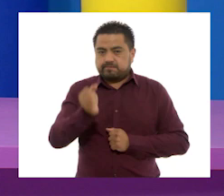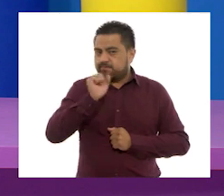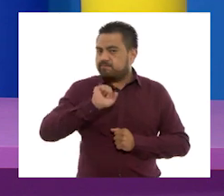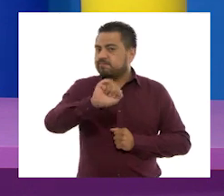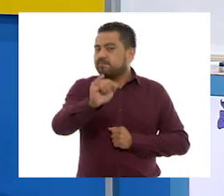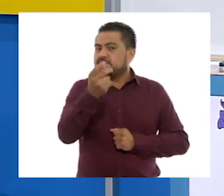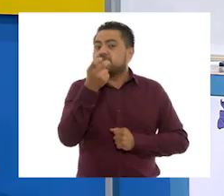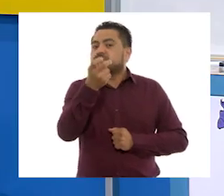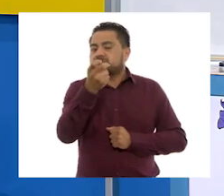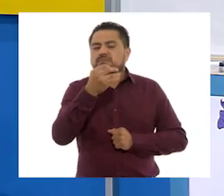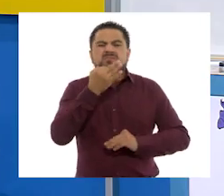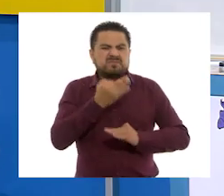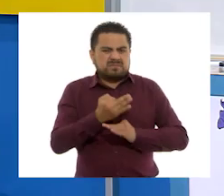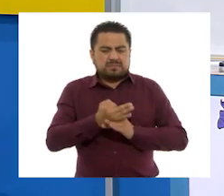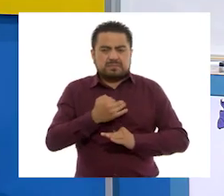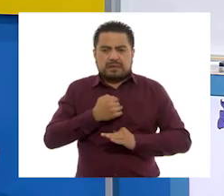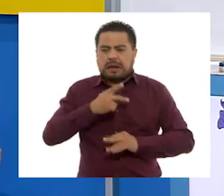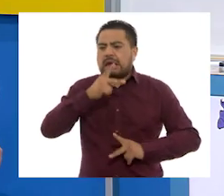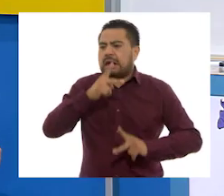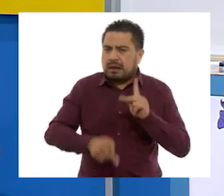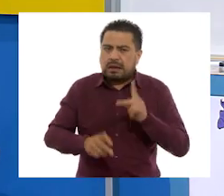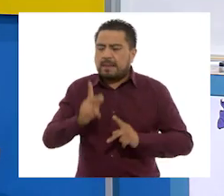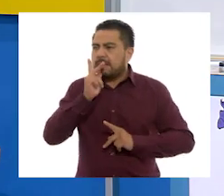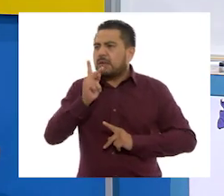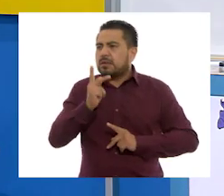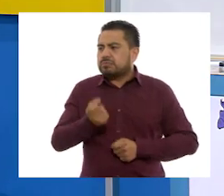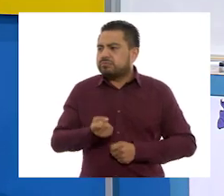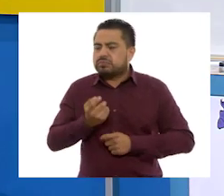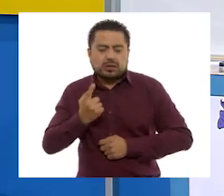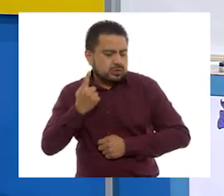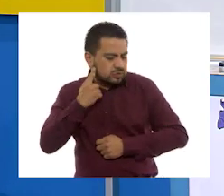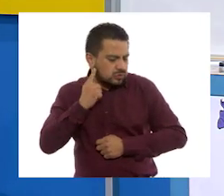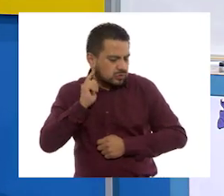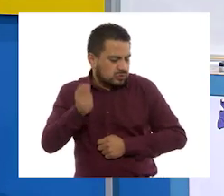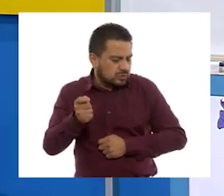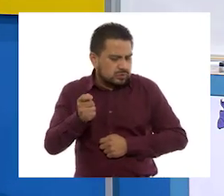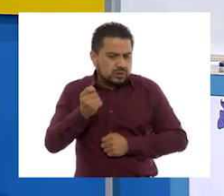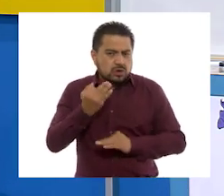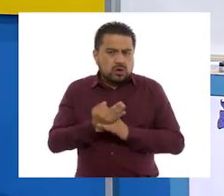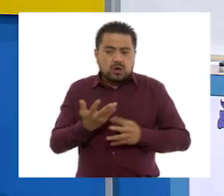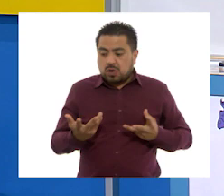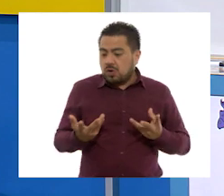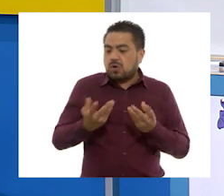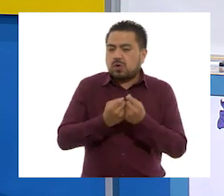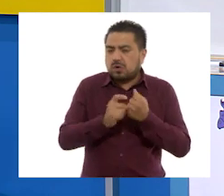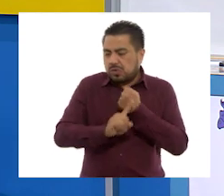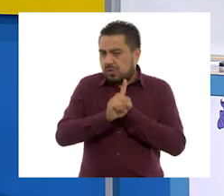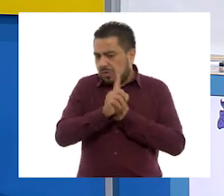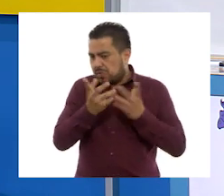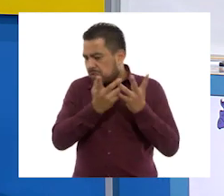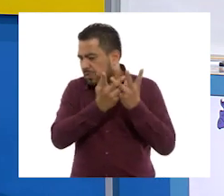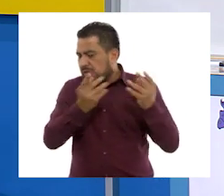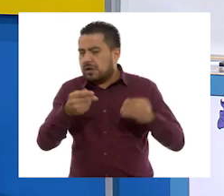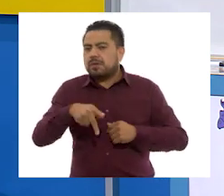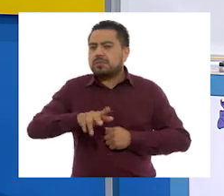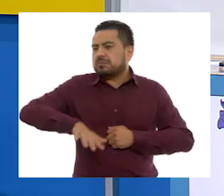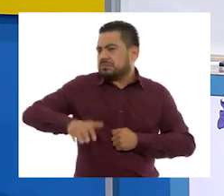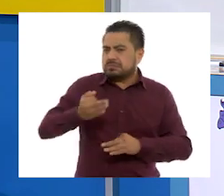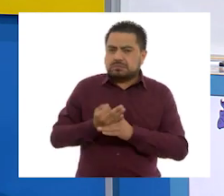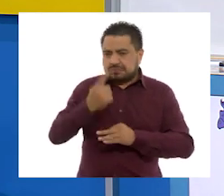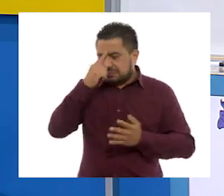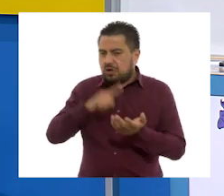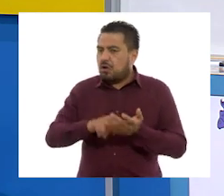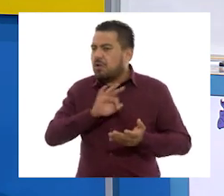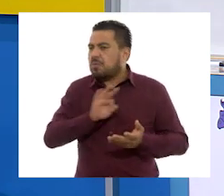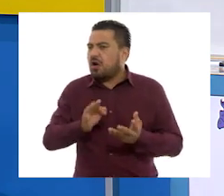es. Yo traté de detenerme, cuidar mis palabras, escuchar y llegar en conjunto a una solución. Sin embargo, pues creo que no